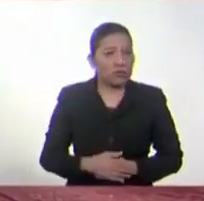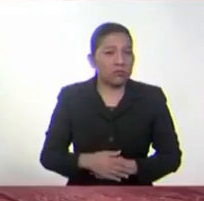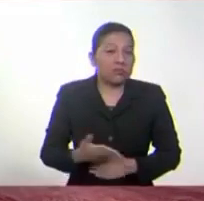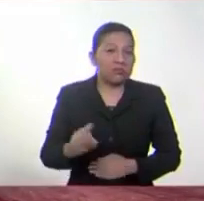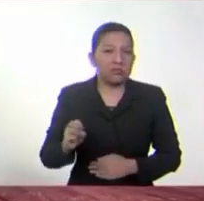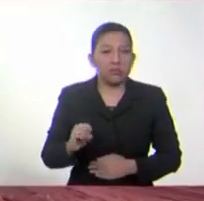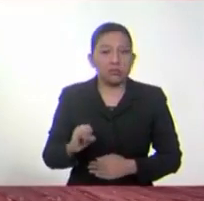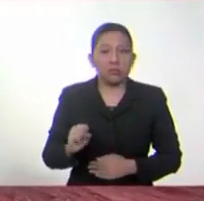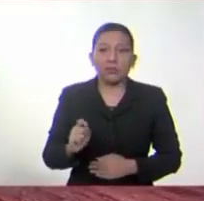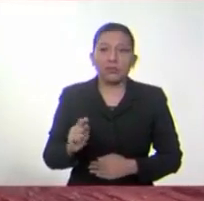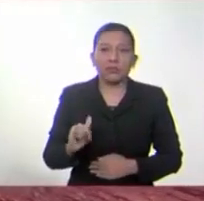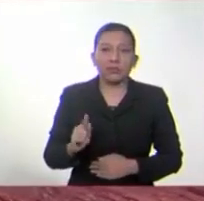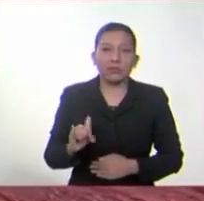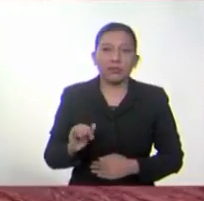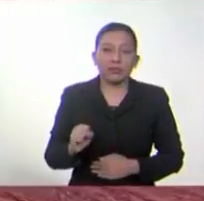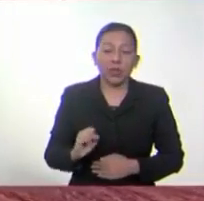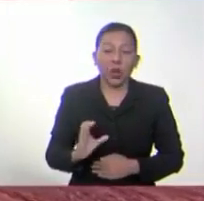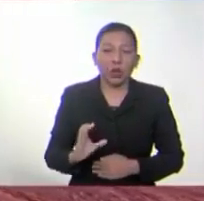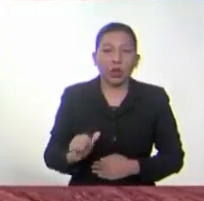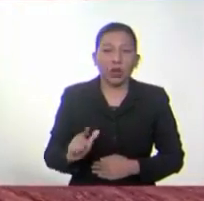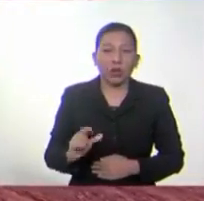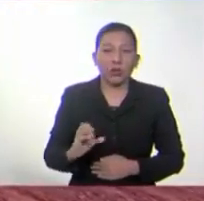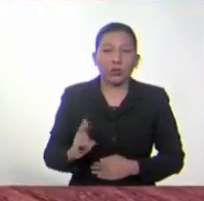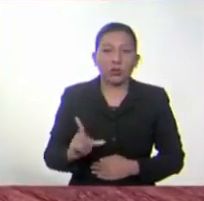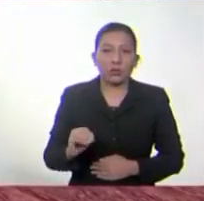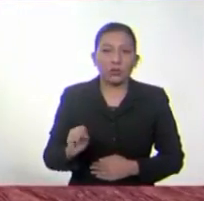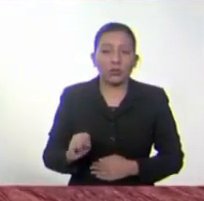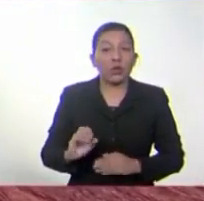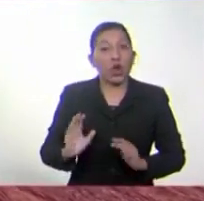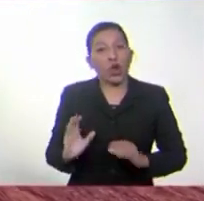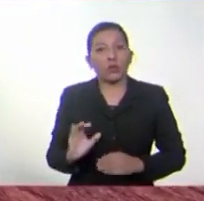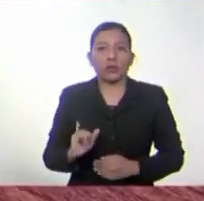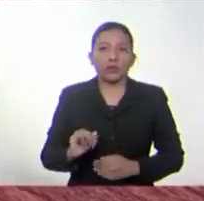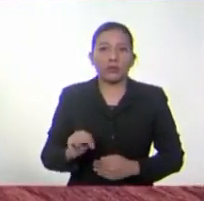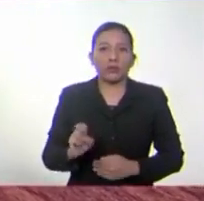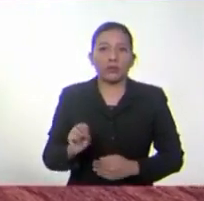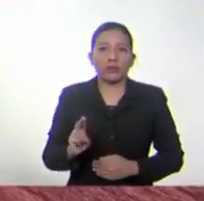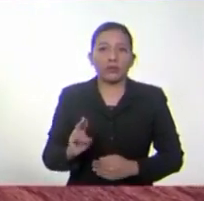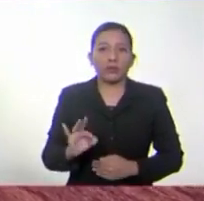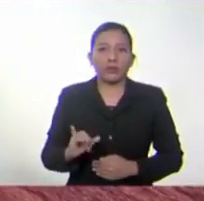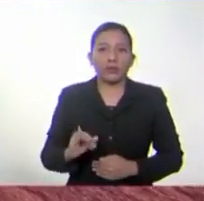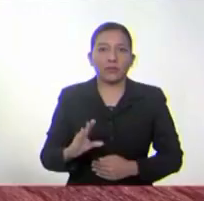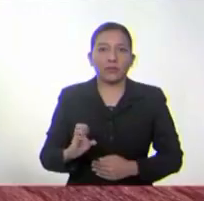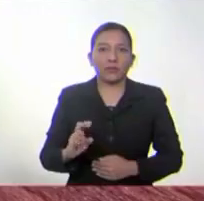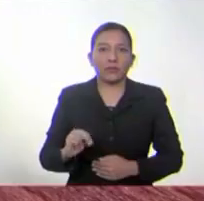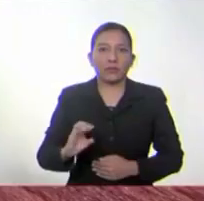cistitis, los cálculos renales y la insuficiencia renal.